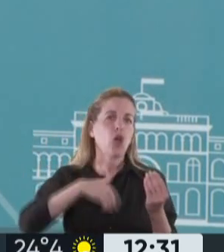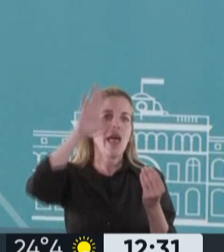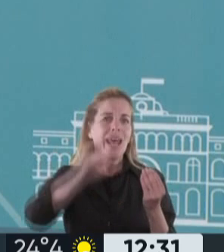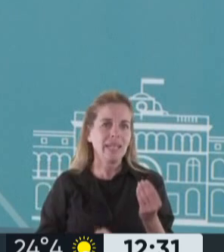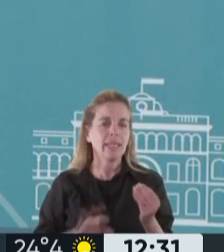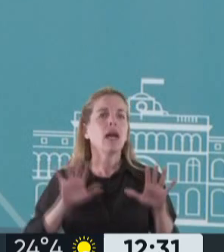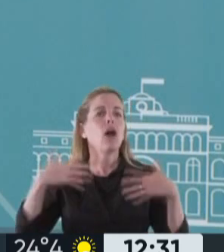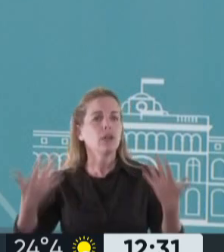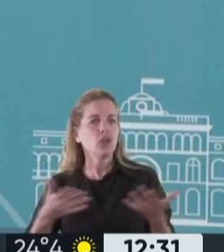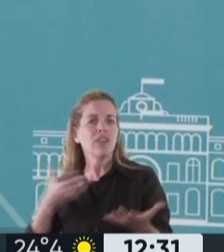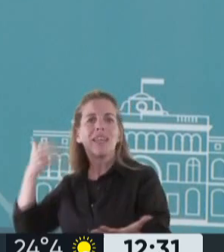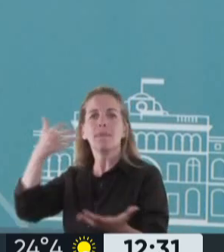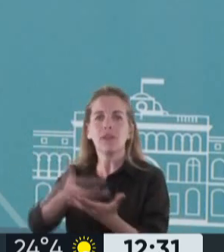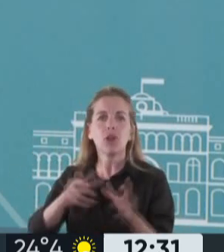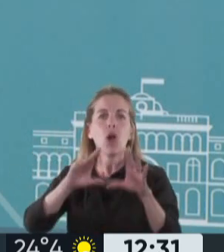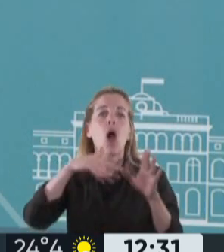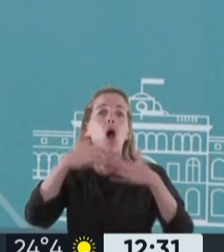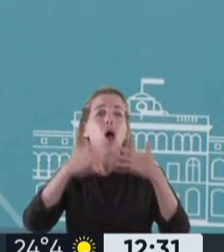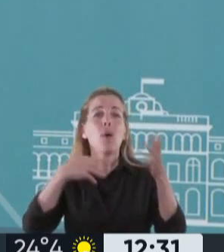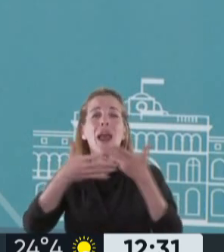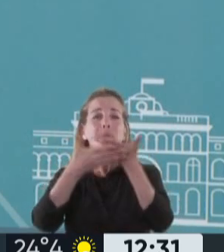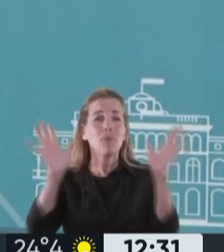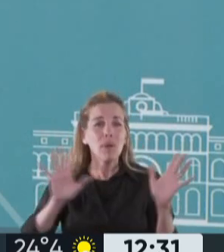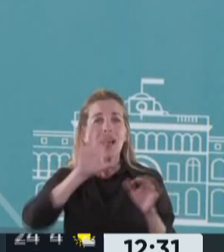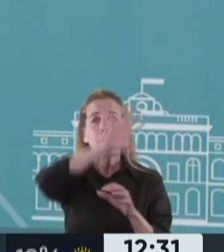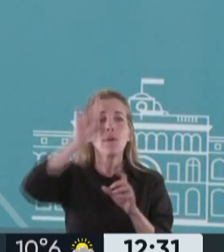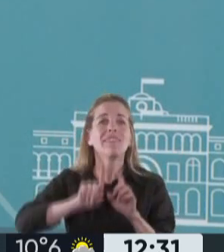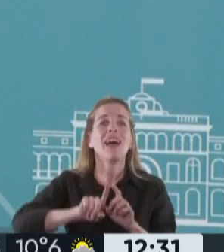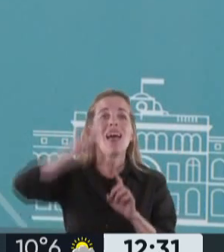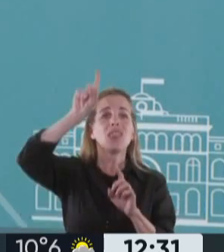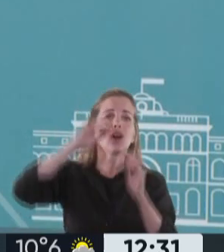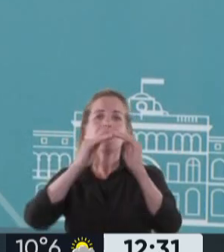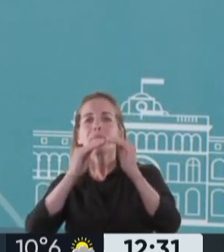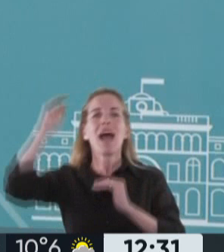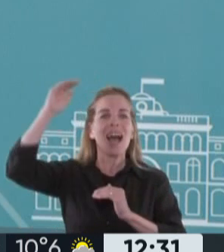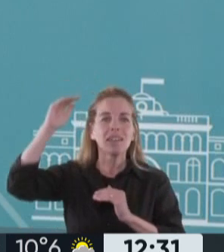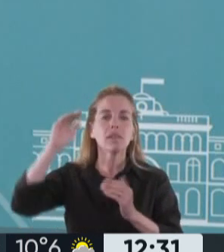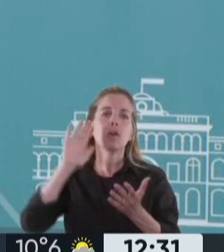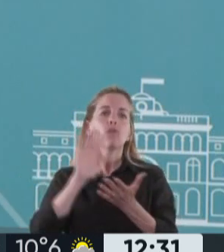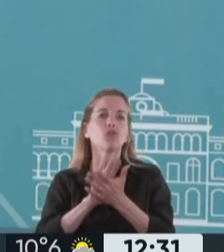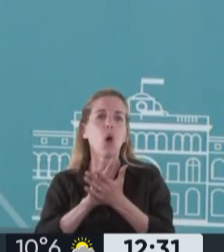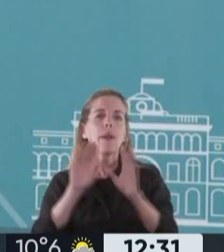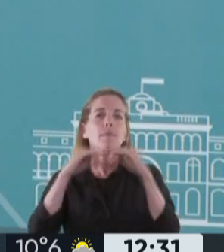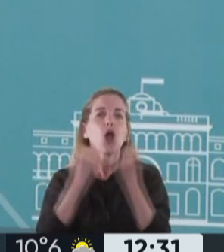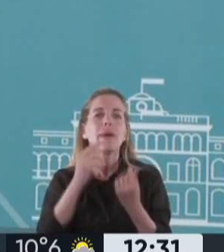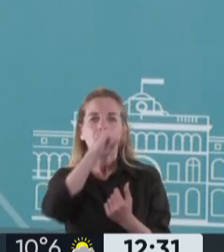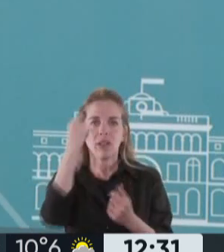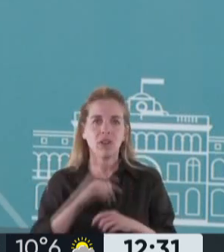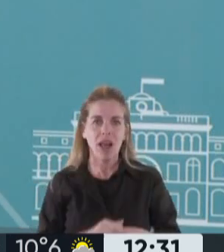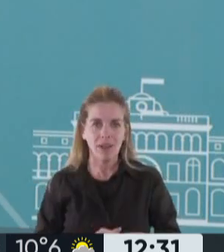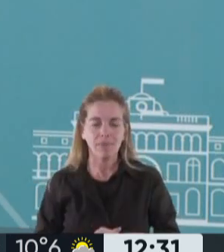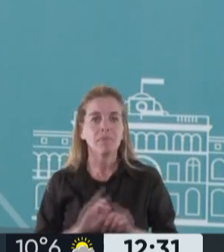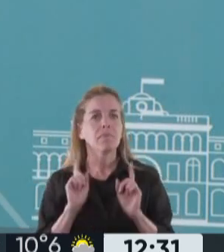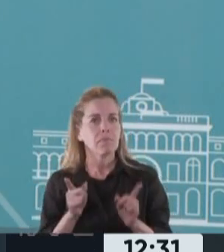sea, la inversión en obras públicas en el norte argentino está por arriba de la media nacional. Y lo